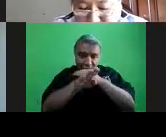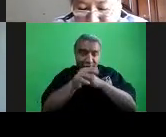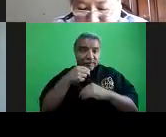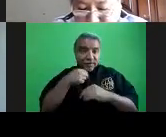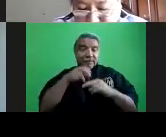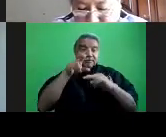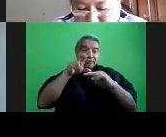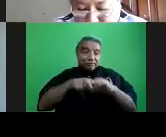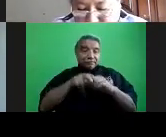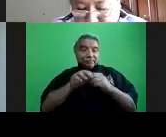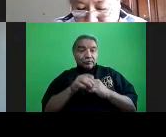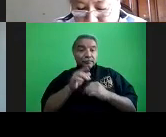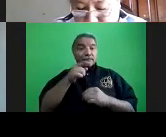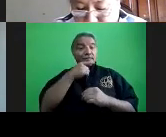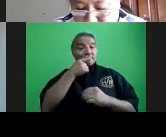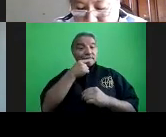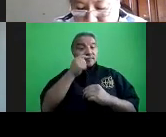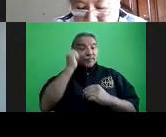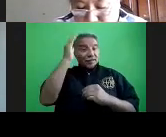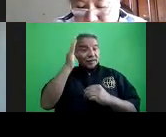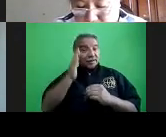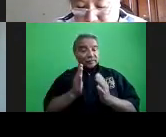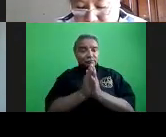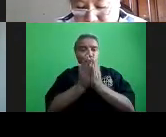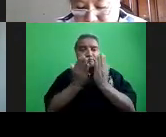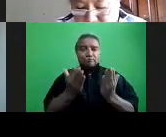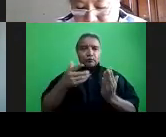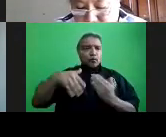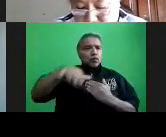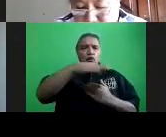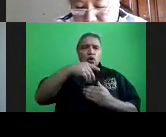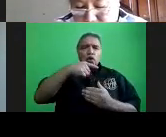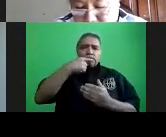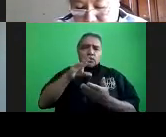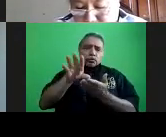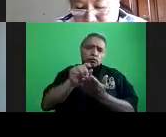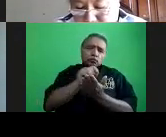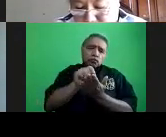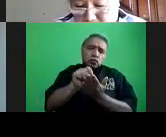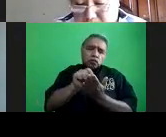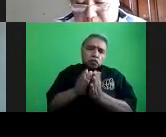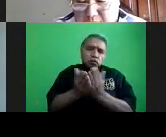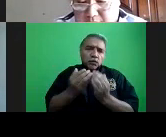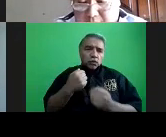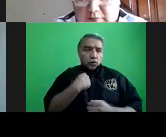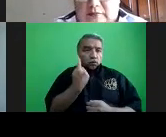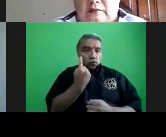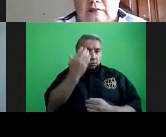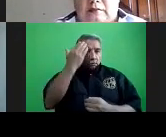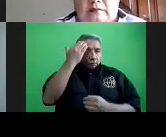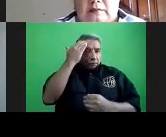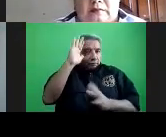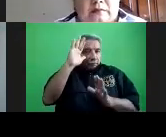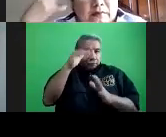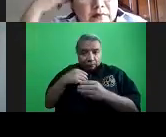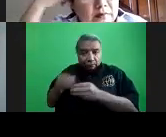qué decía ni nada. Pero la directora le decía, vamos, vamos, intégrate. Había una maestra que todos